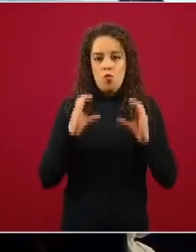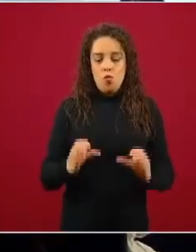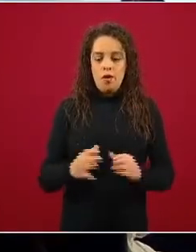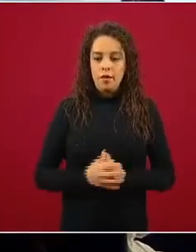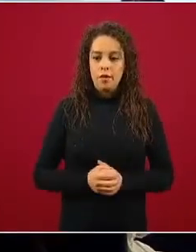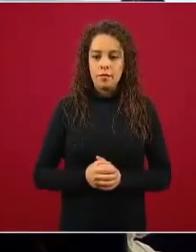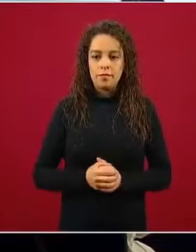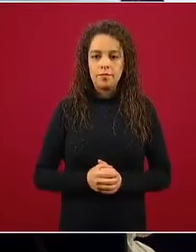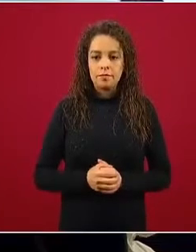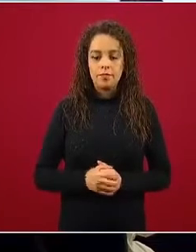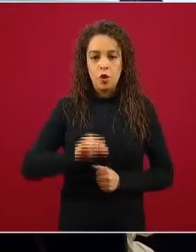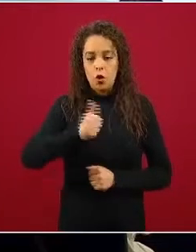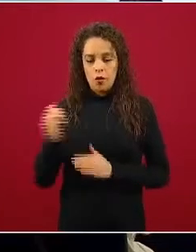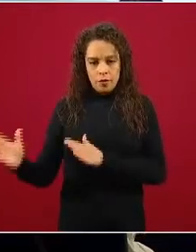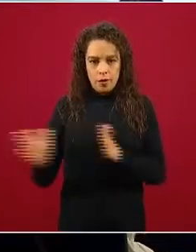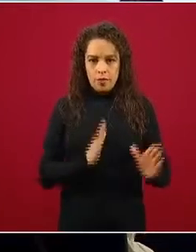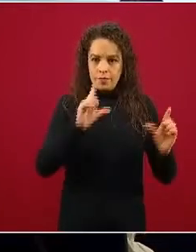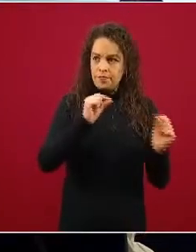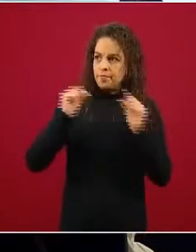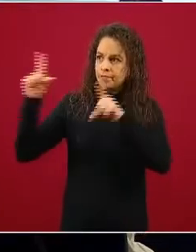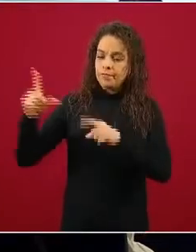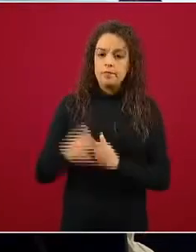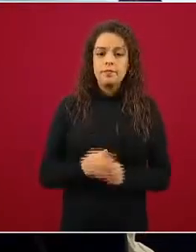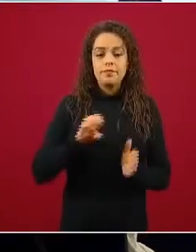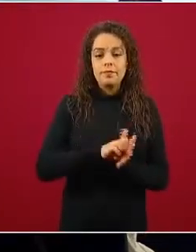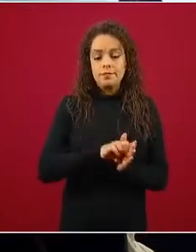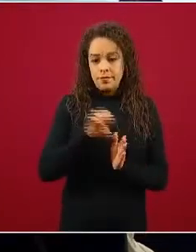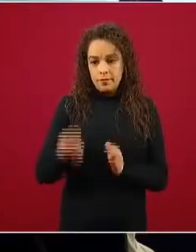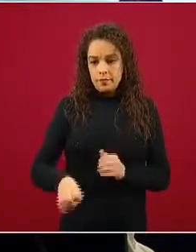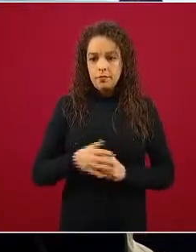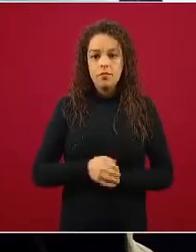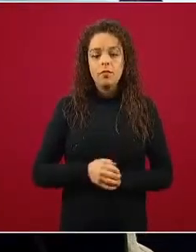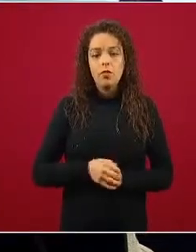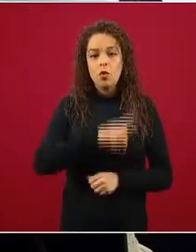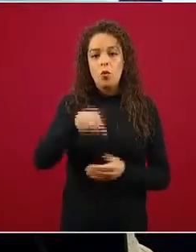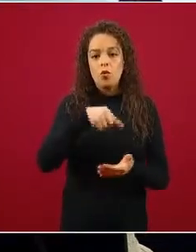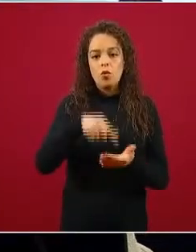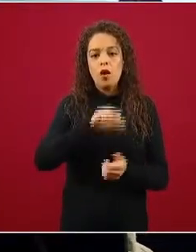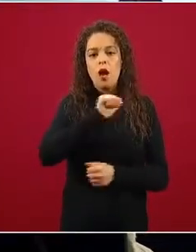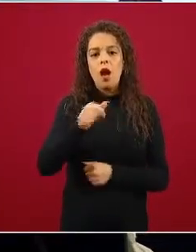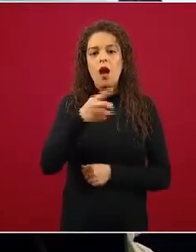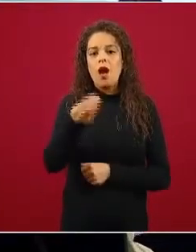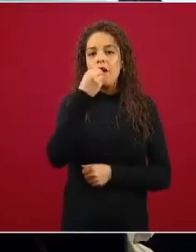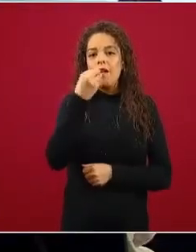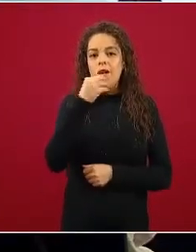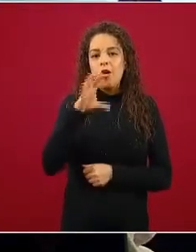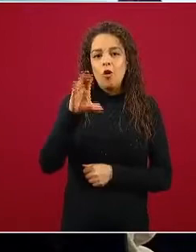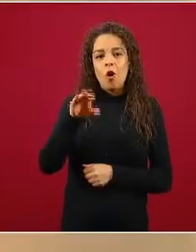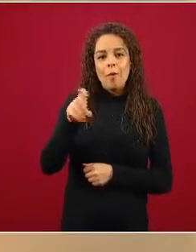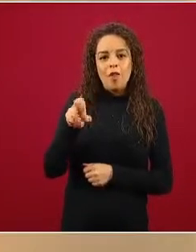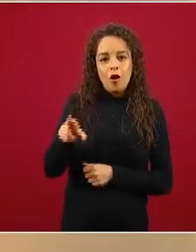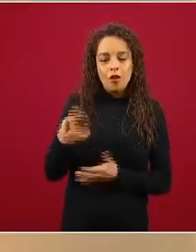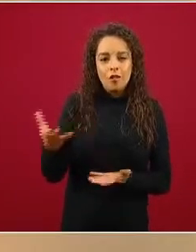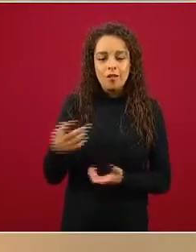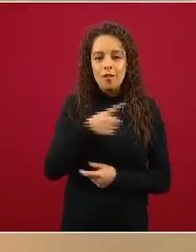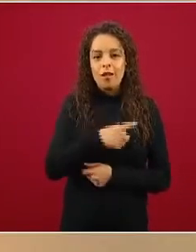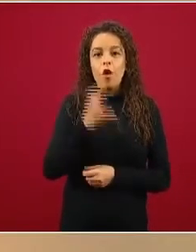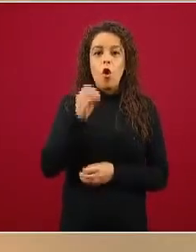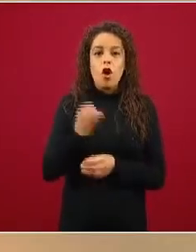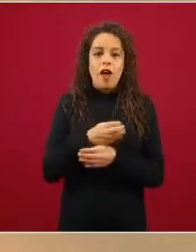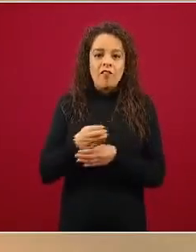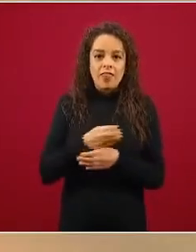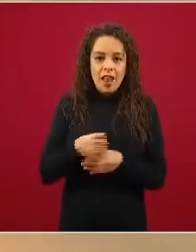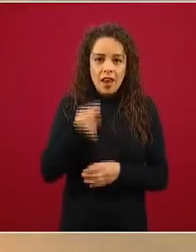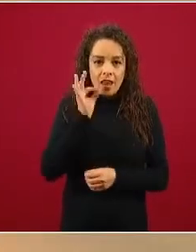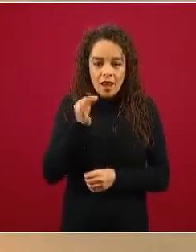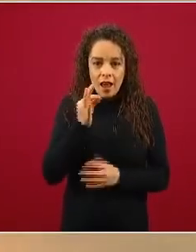Por ejemplo, áreas comunes en lugares donde tienen cafeterías o comedores. Como empezamos en estas empresas que son muy grandes,